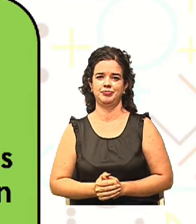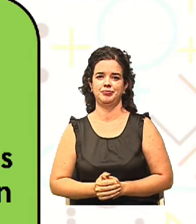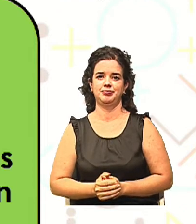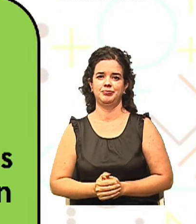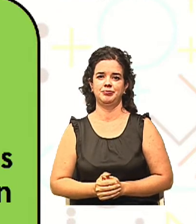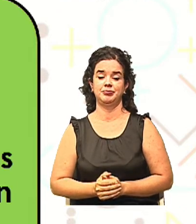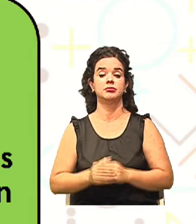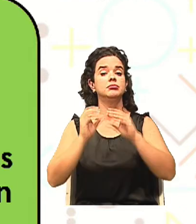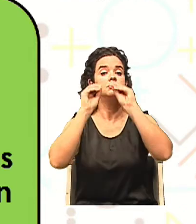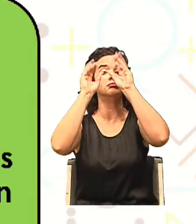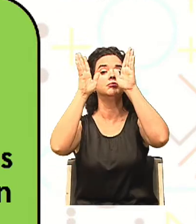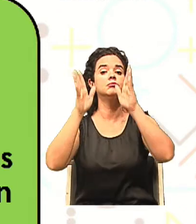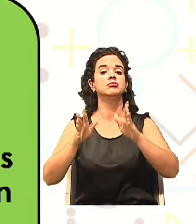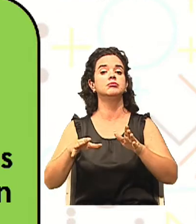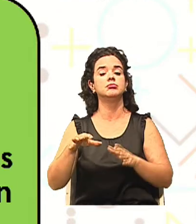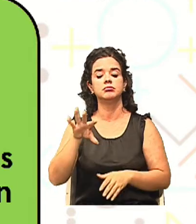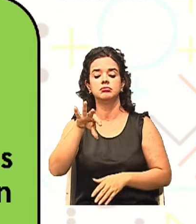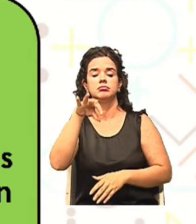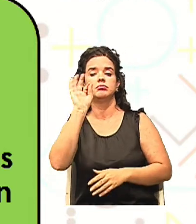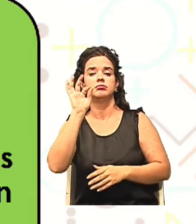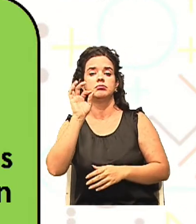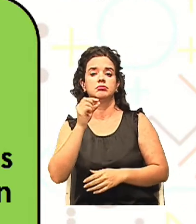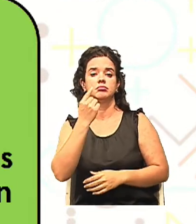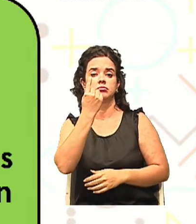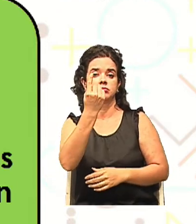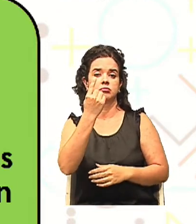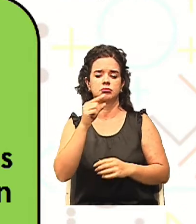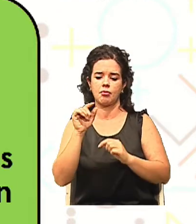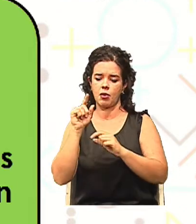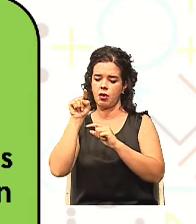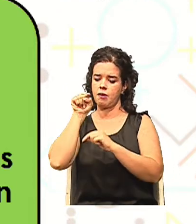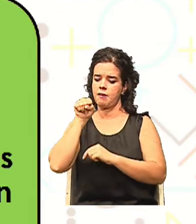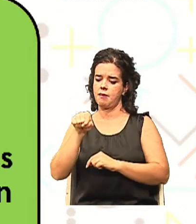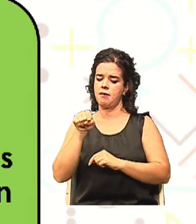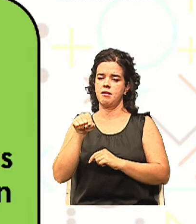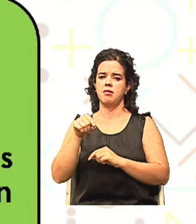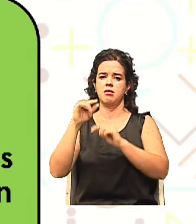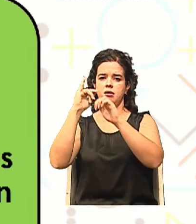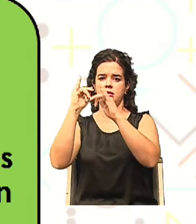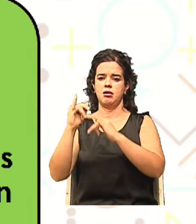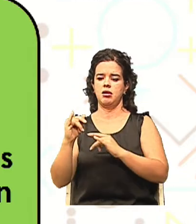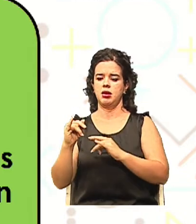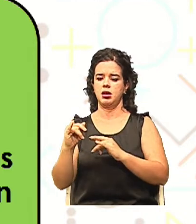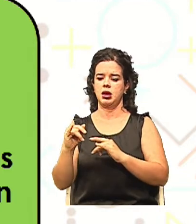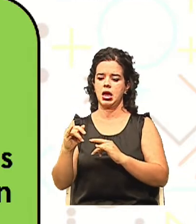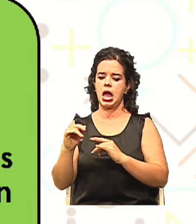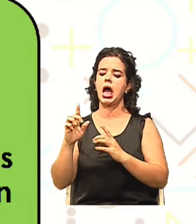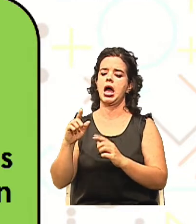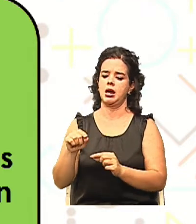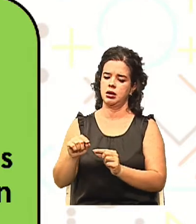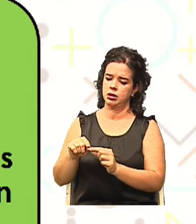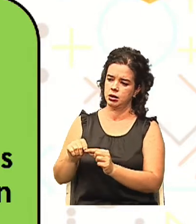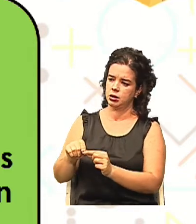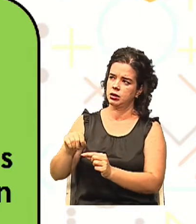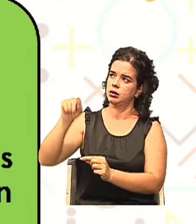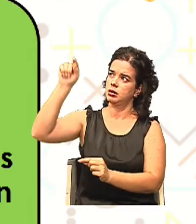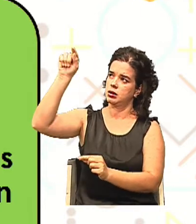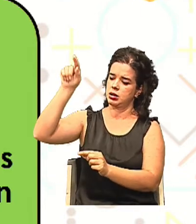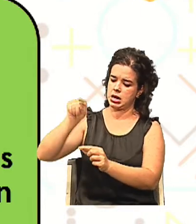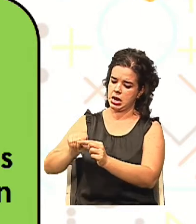La profesora encontró que en una de las figuras, dos de sus lados correspondientes